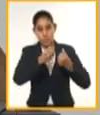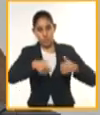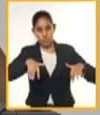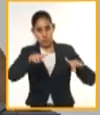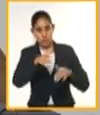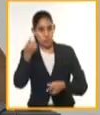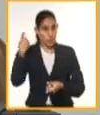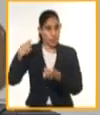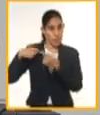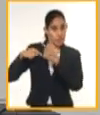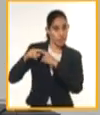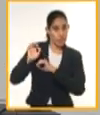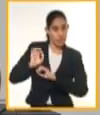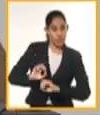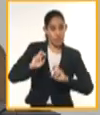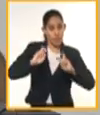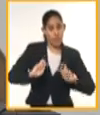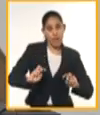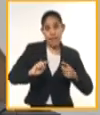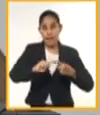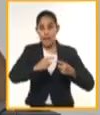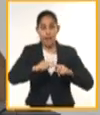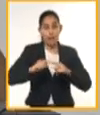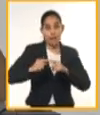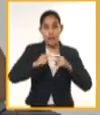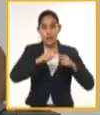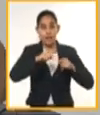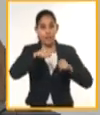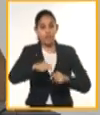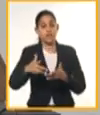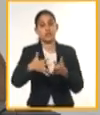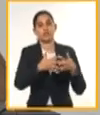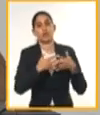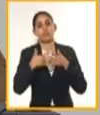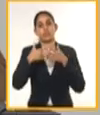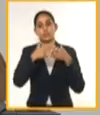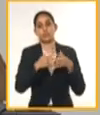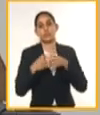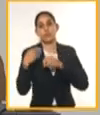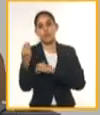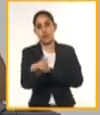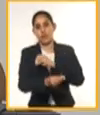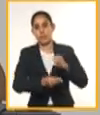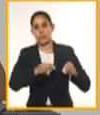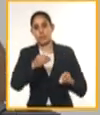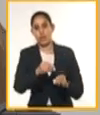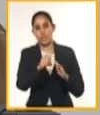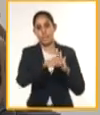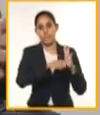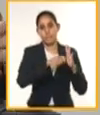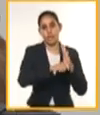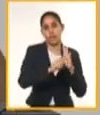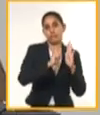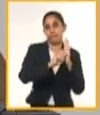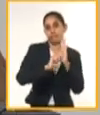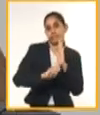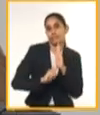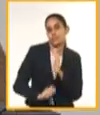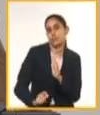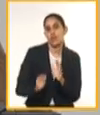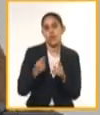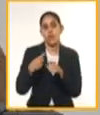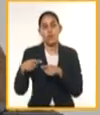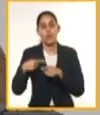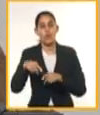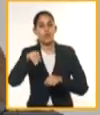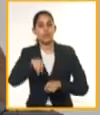este golpe que ha impuesto sobre la mesa Estados Unidos, que ha cambiado toda la situación, todo el tablero, podríamos decirlo